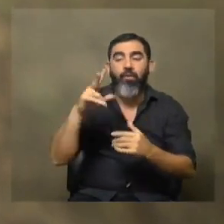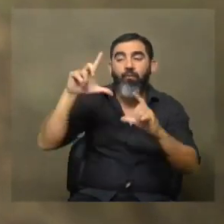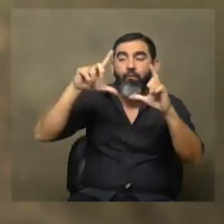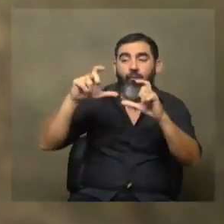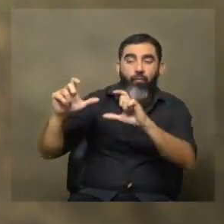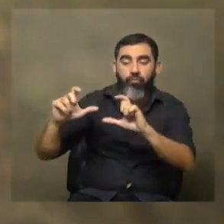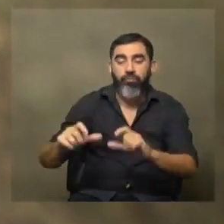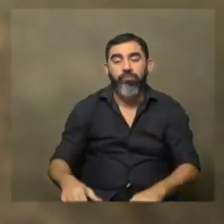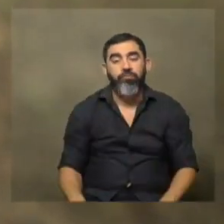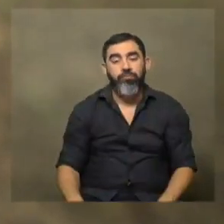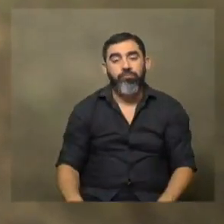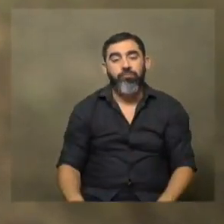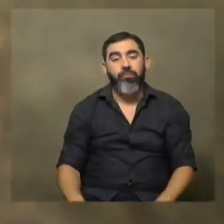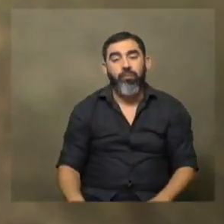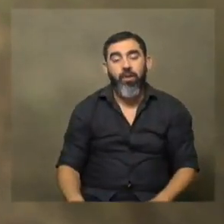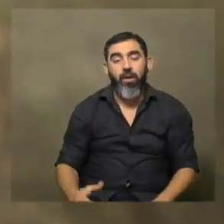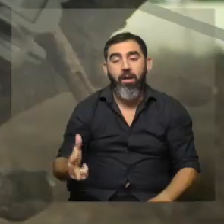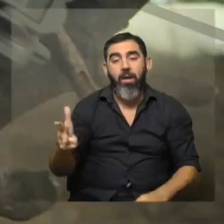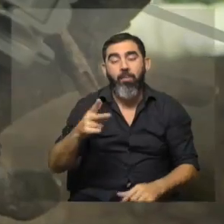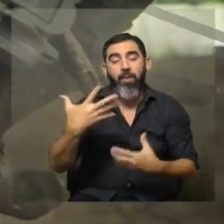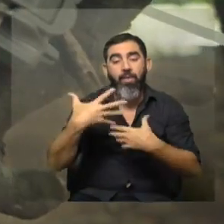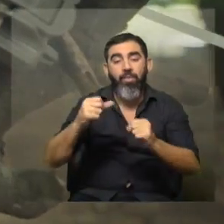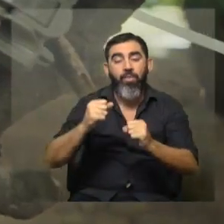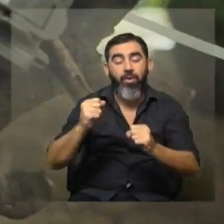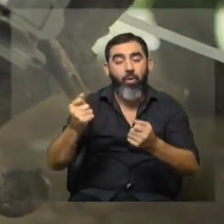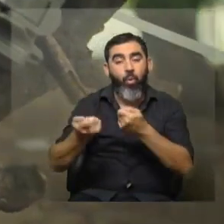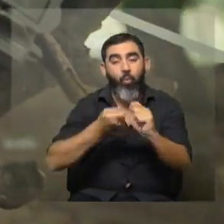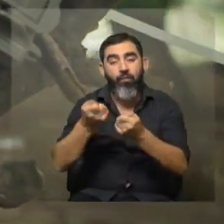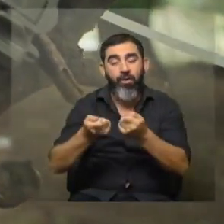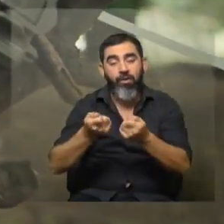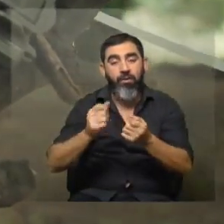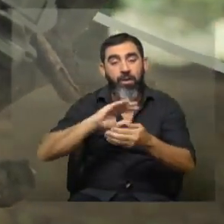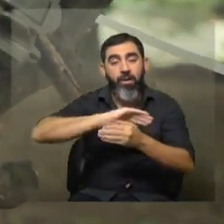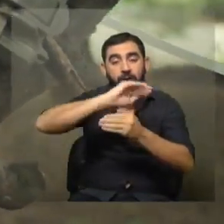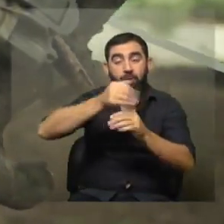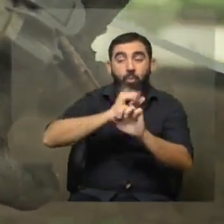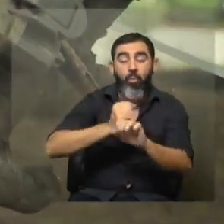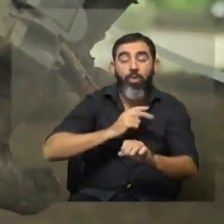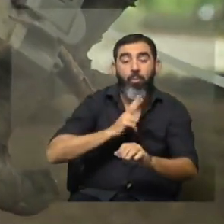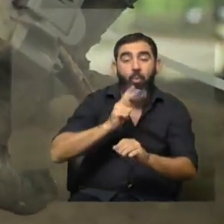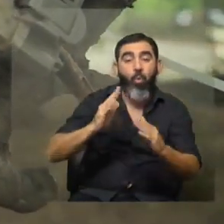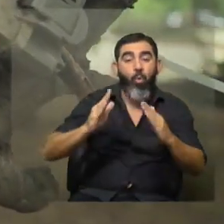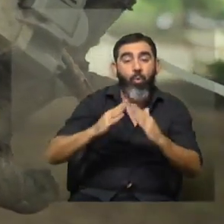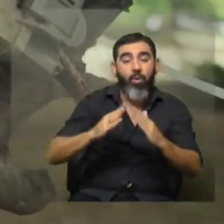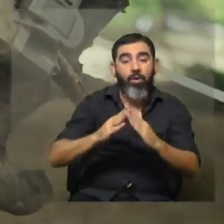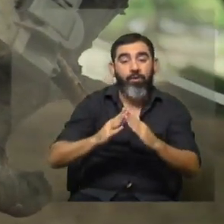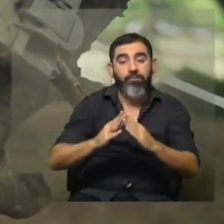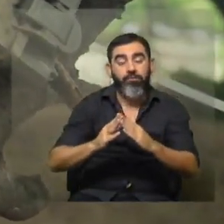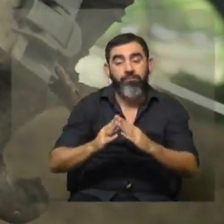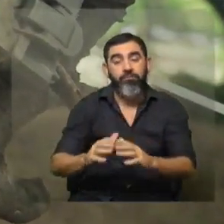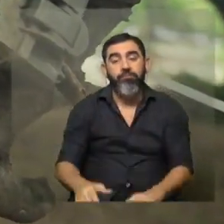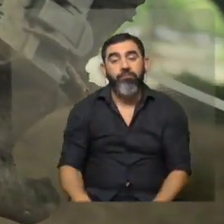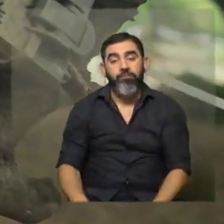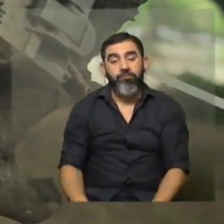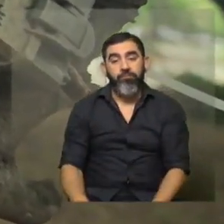ratones. La cámara se detecta para lo que está delante, el nido es un potencial hogar o zona de paso para un montón de